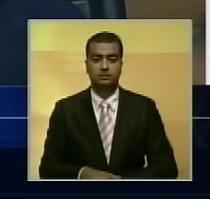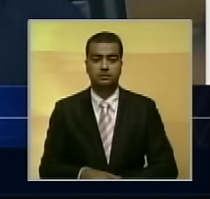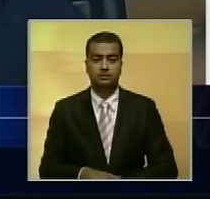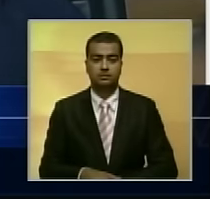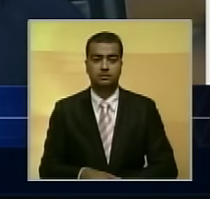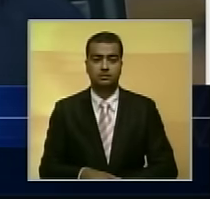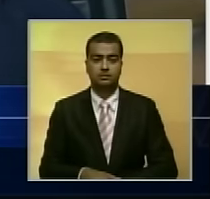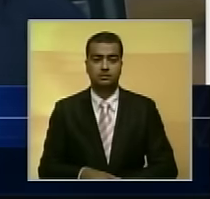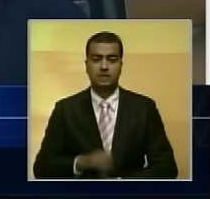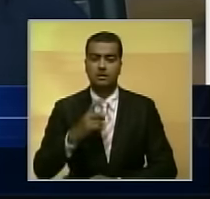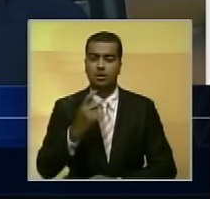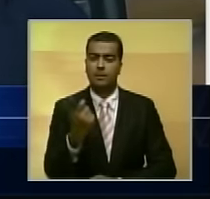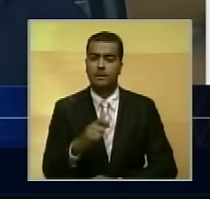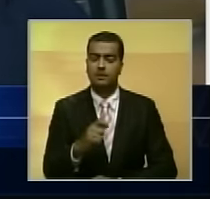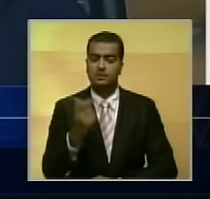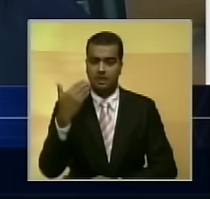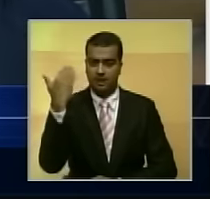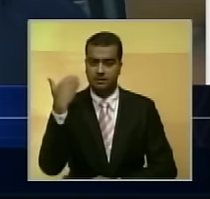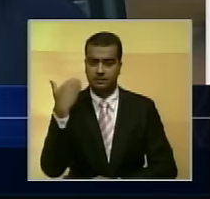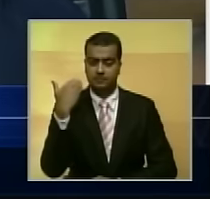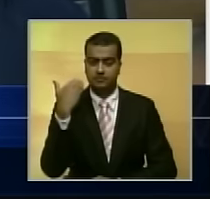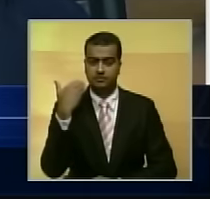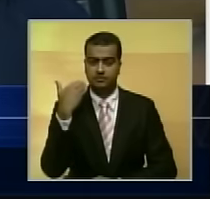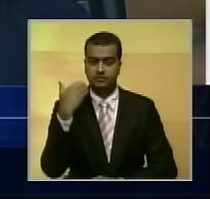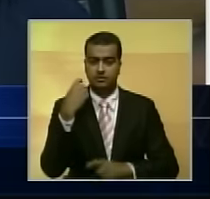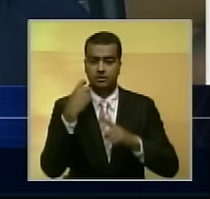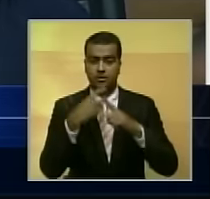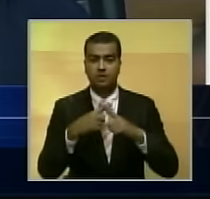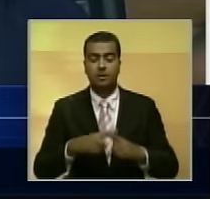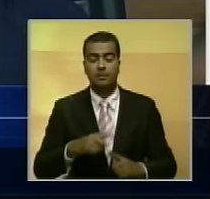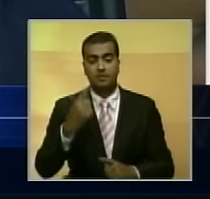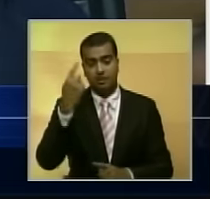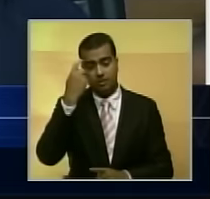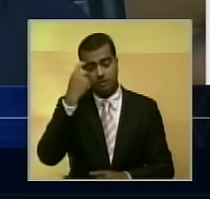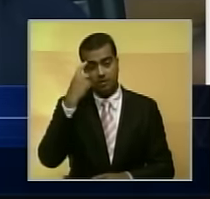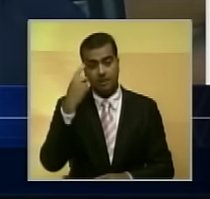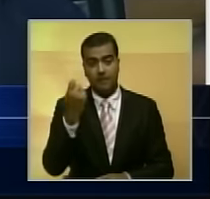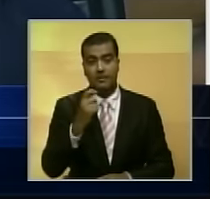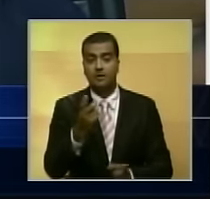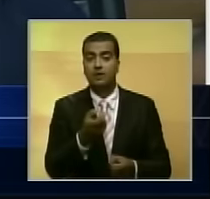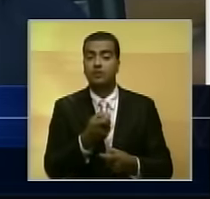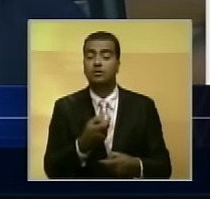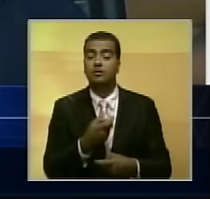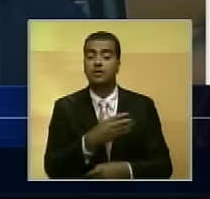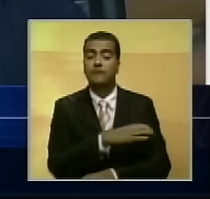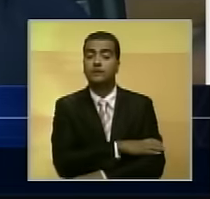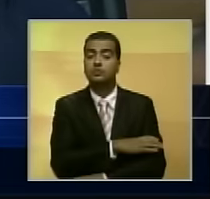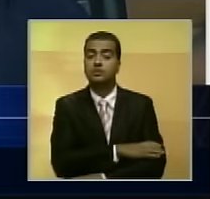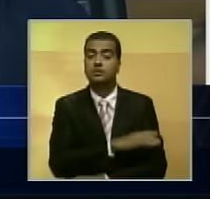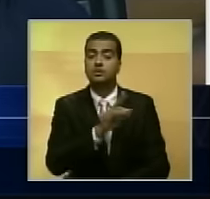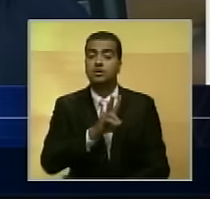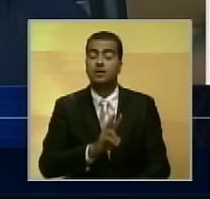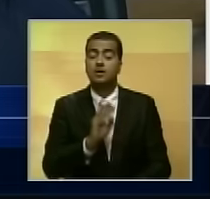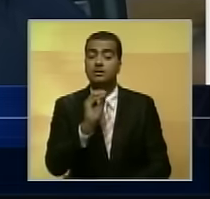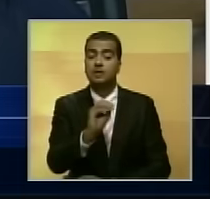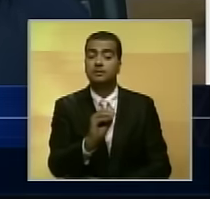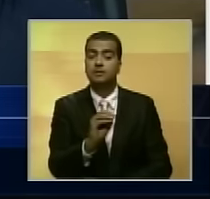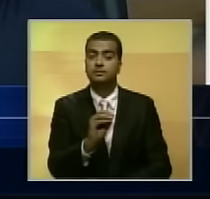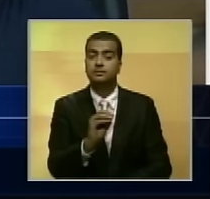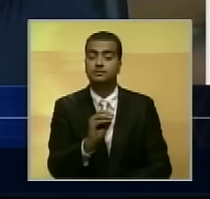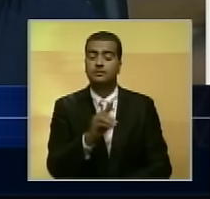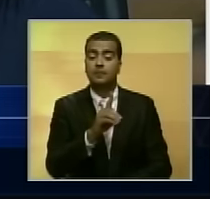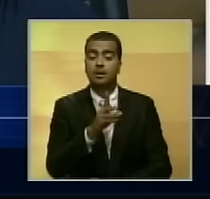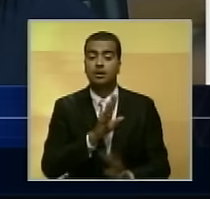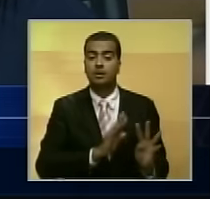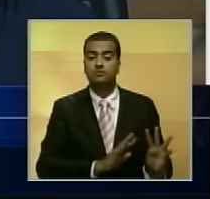Hace un mes, contaban los primeros días del mes de agosto, la oposición venezolana convoca a